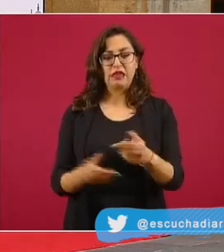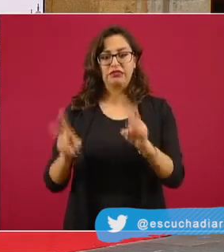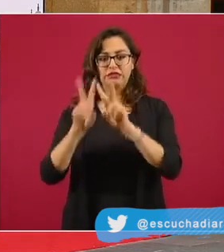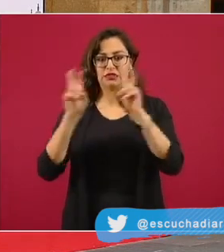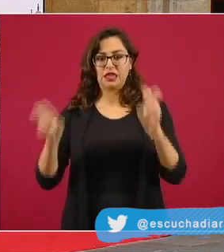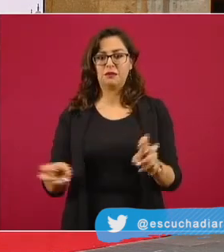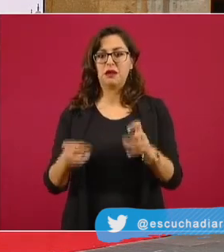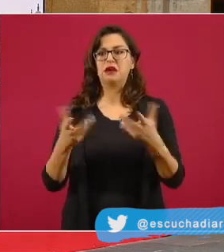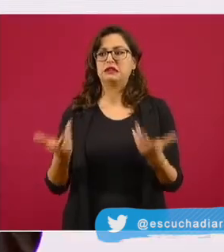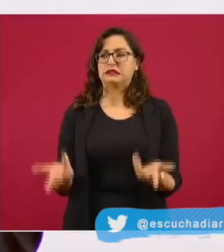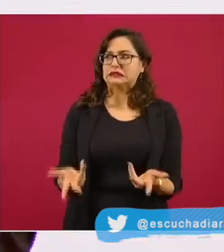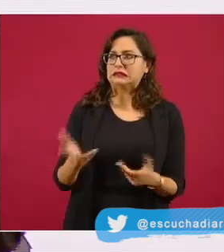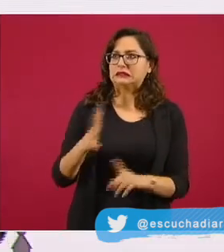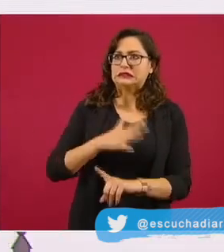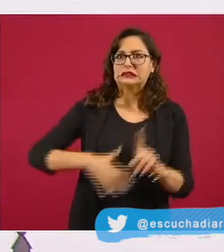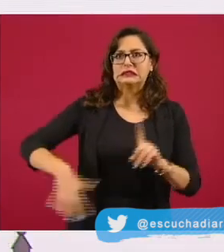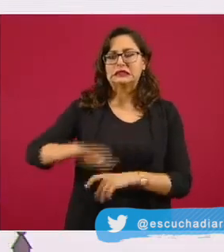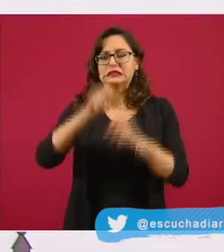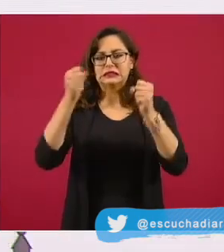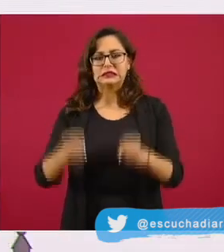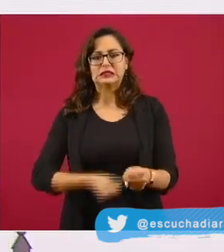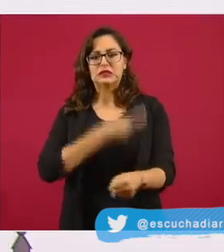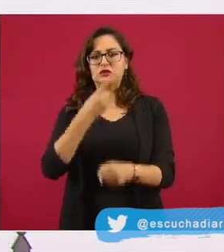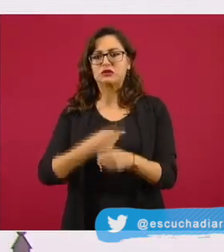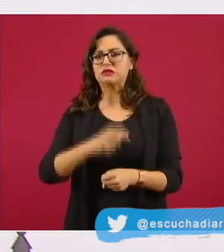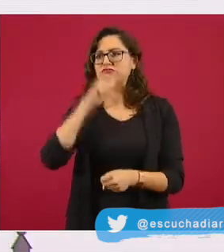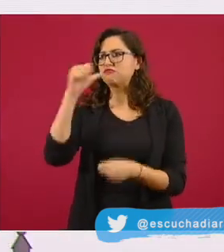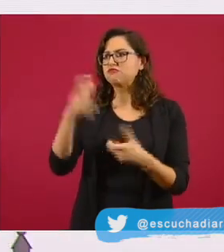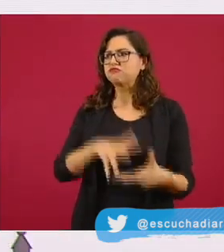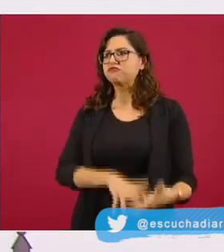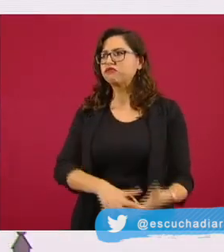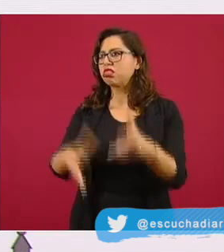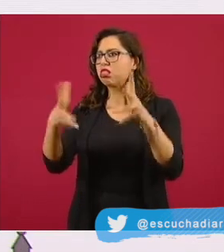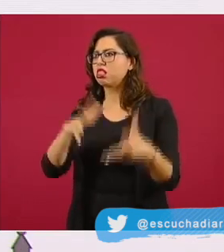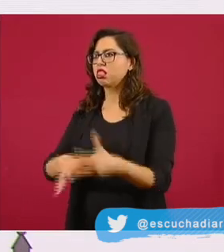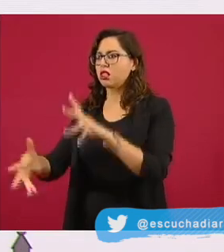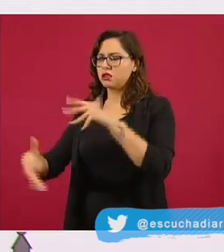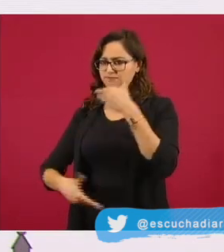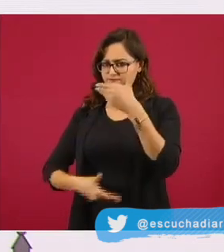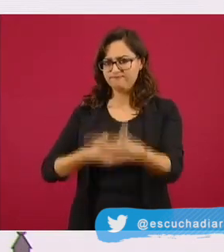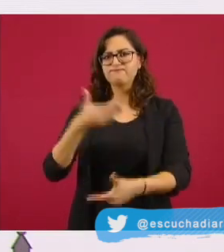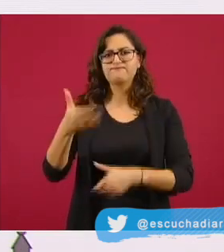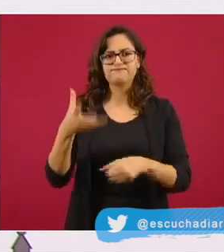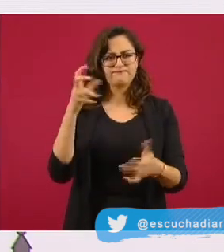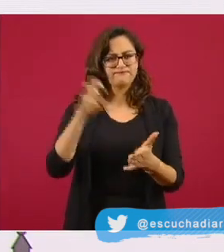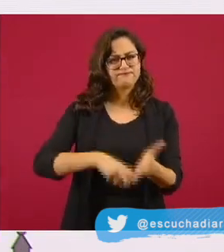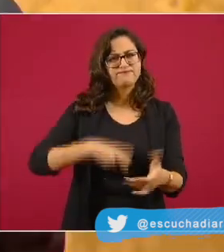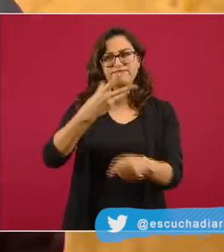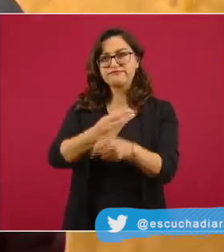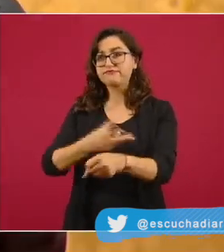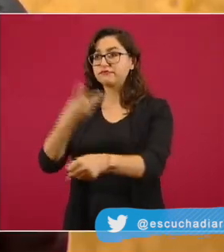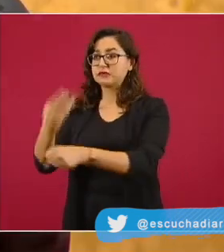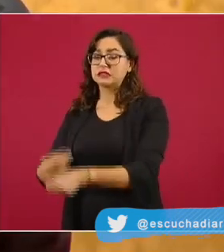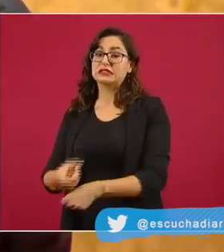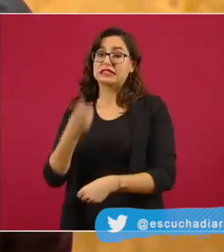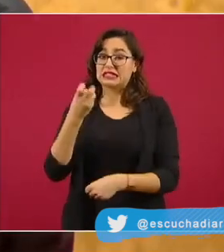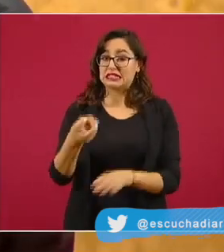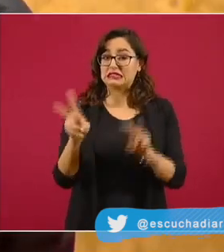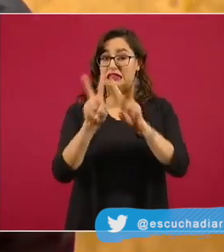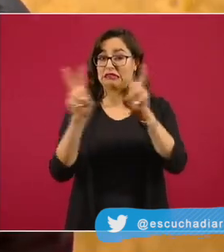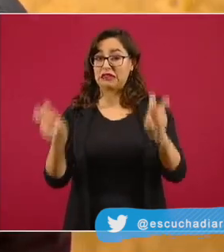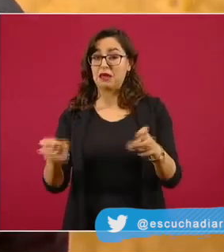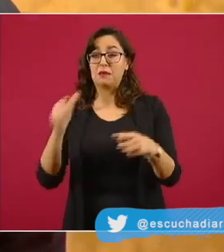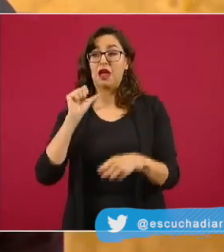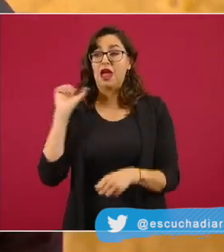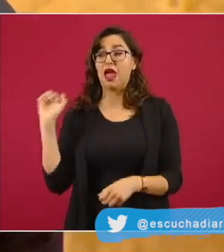la violencia que nos dejaron los gobiernos anteriores. En esta materia, la prioridad